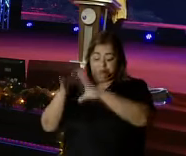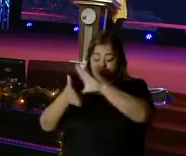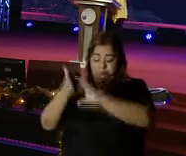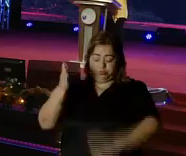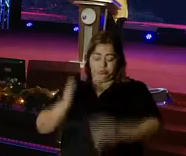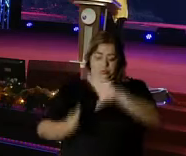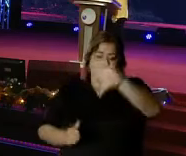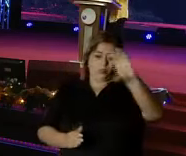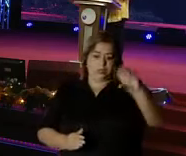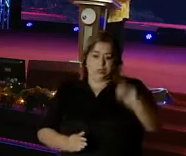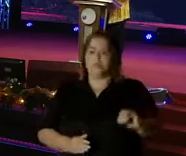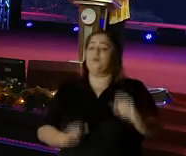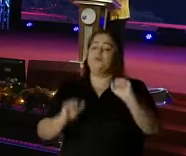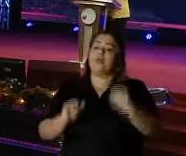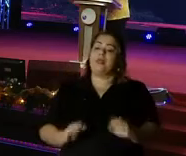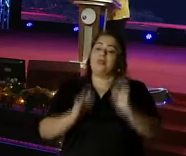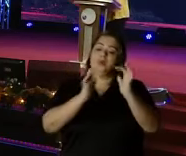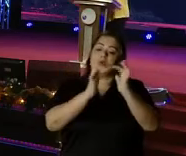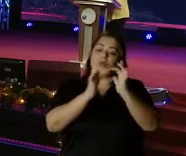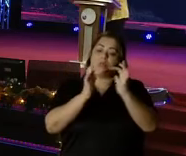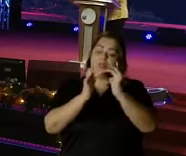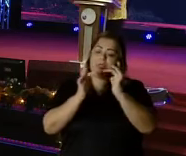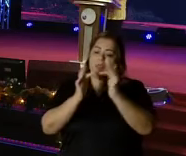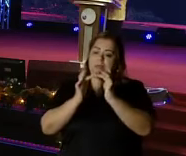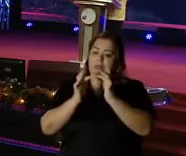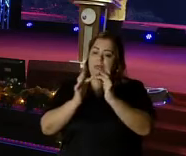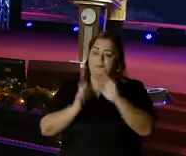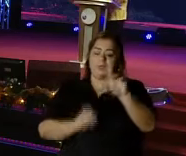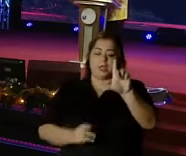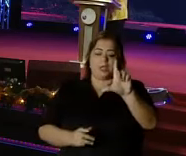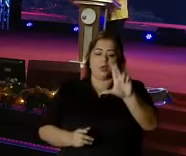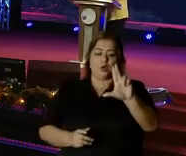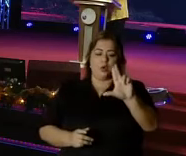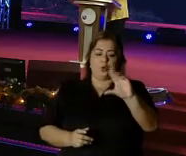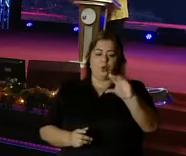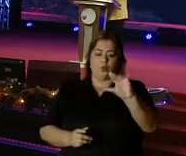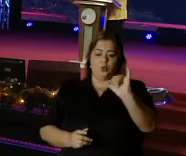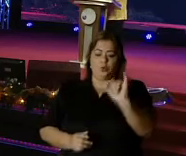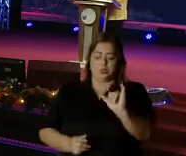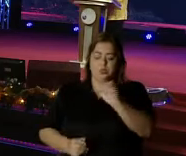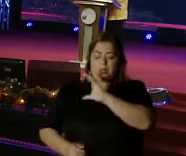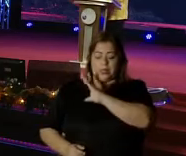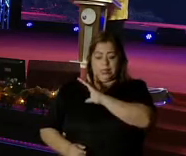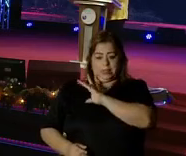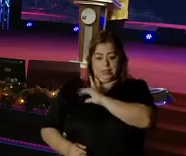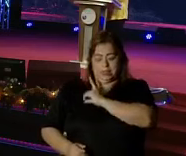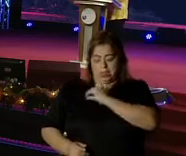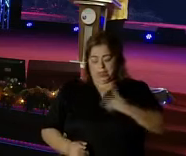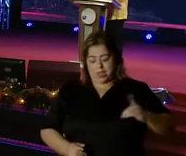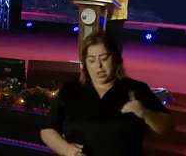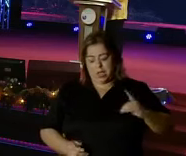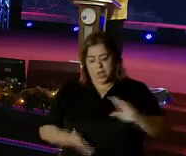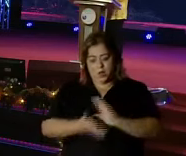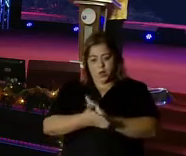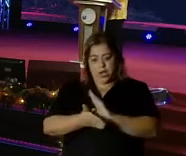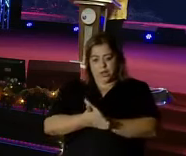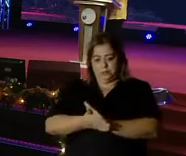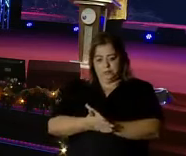decana Lucy Allende durante la semana, pero el especial es ese día, ¿sabes? No es ese día. Y el